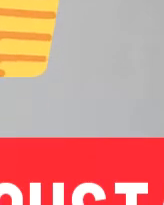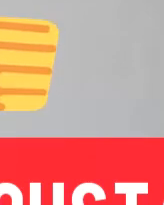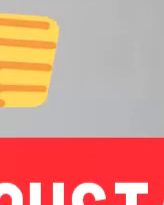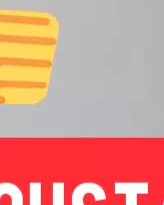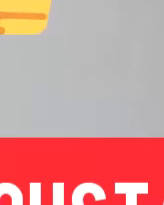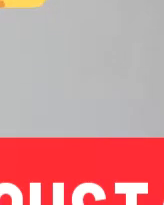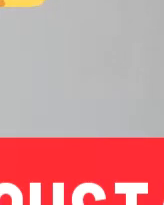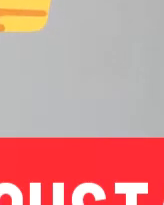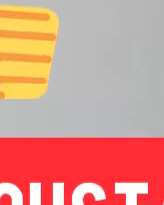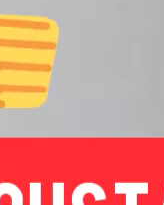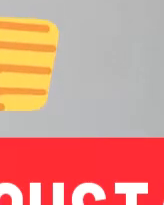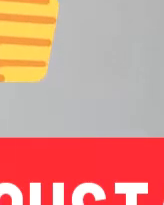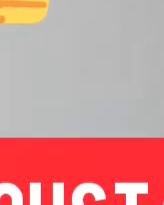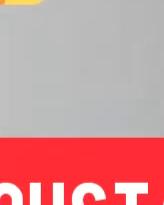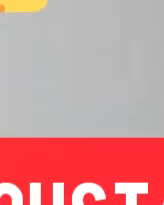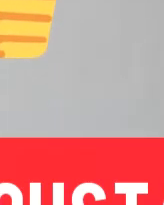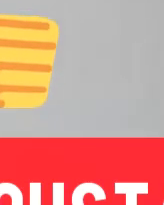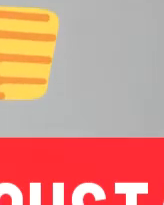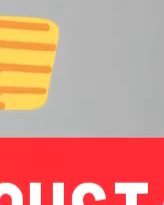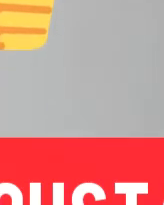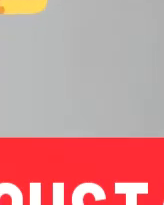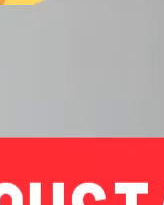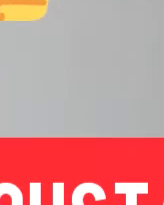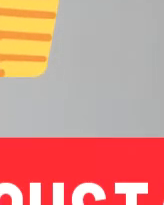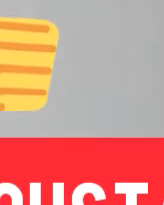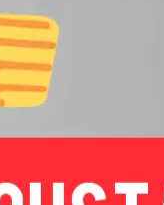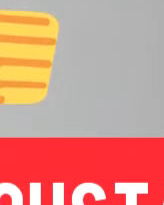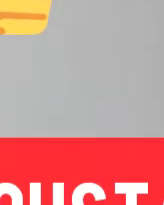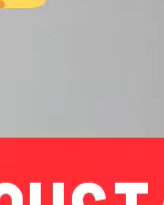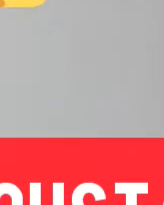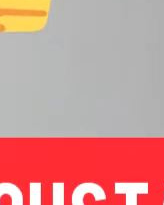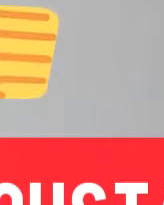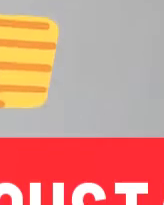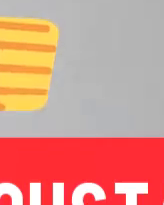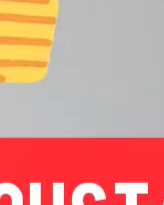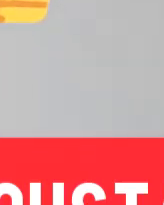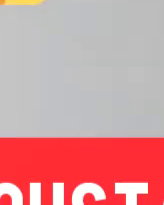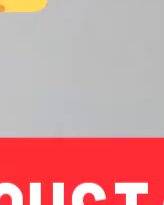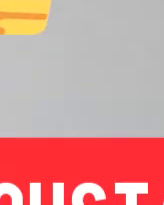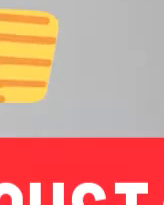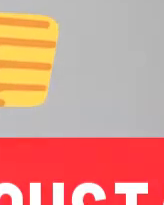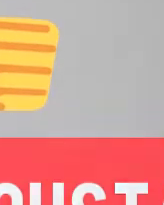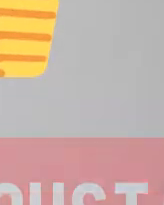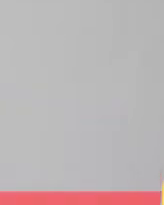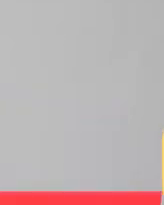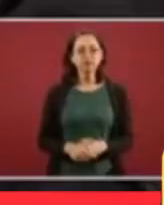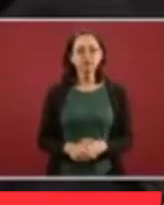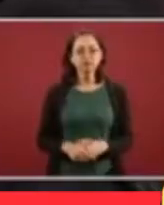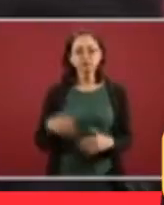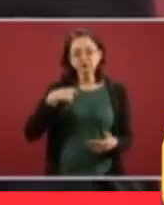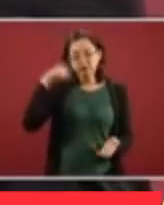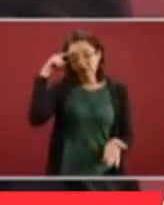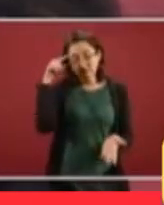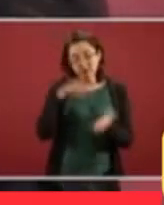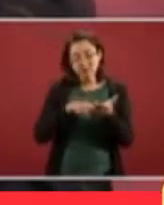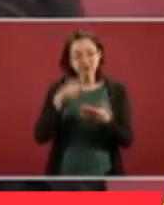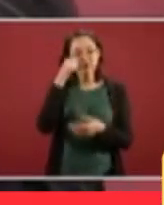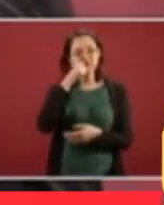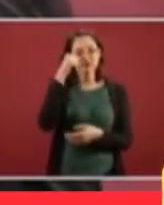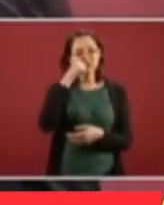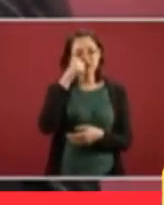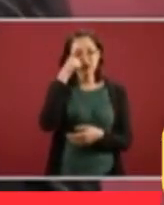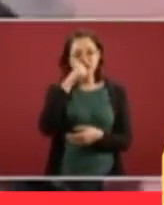hagan conciencia realmente. Bueno, nos vemos en la próxima, que tengan una excelente tarde, nos vemos, bye bye. Digo que